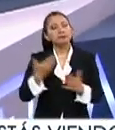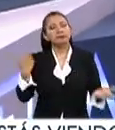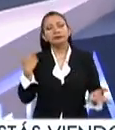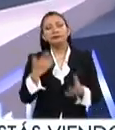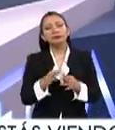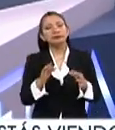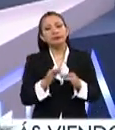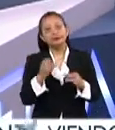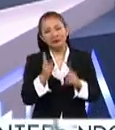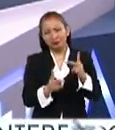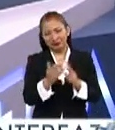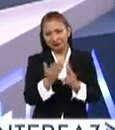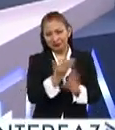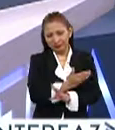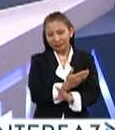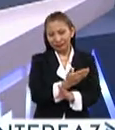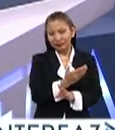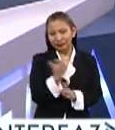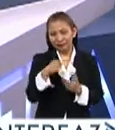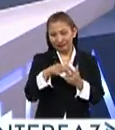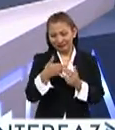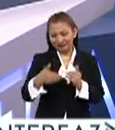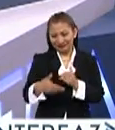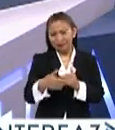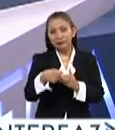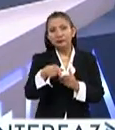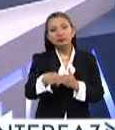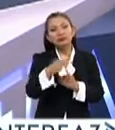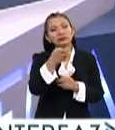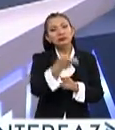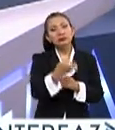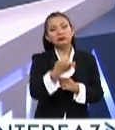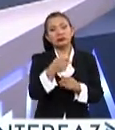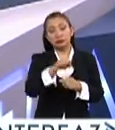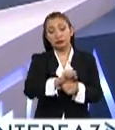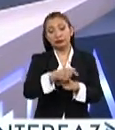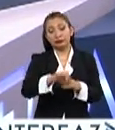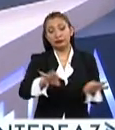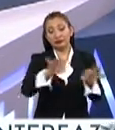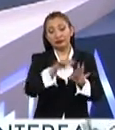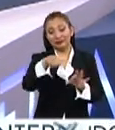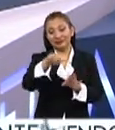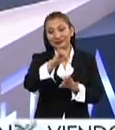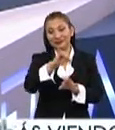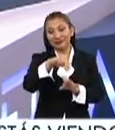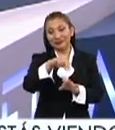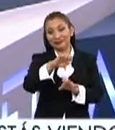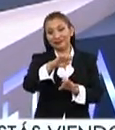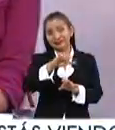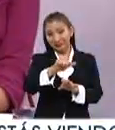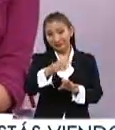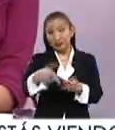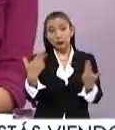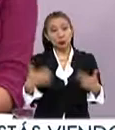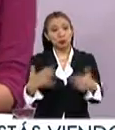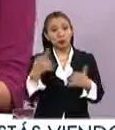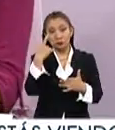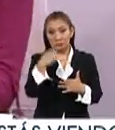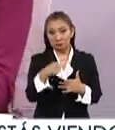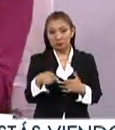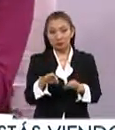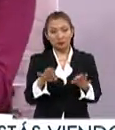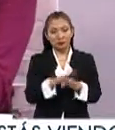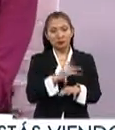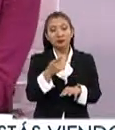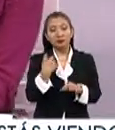platicábamos justo antes de entrar al aire sobre que esta es una semana muy importante para el INEA, el Instituto Nacional para la Educación de